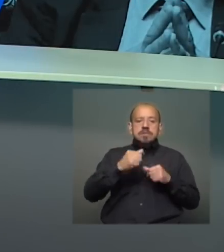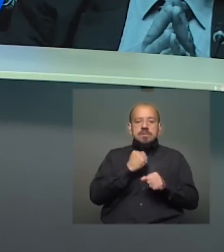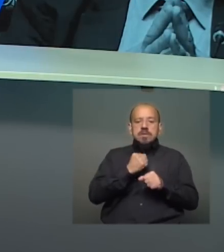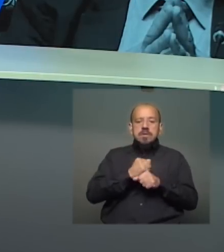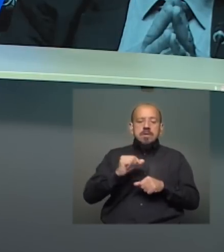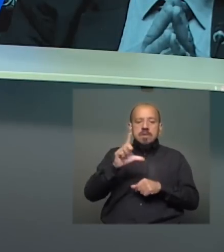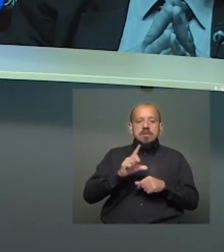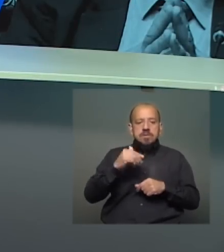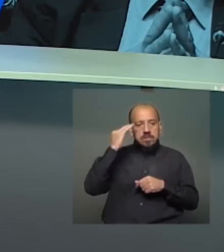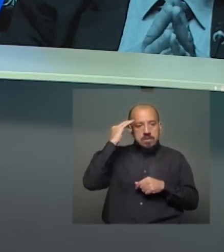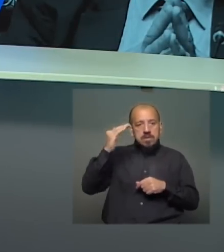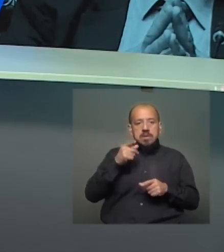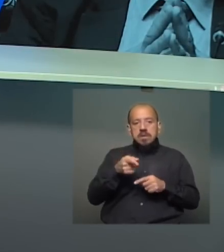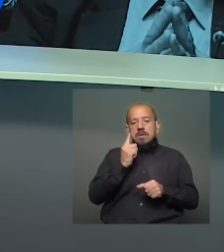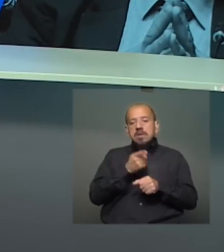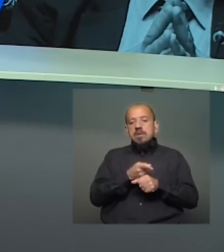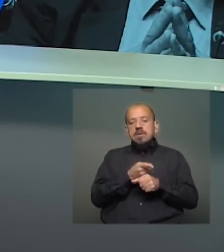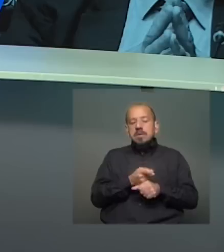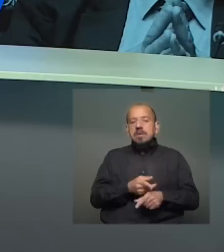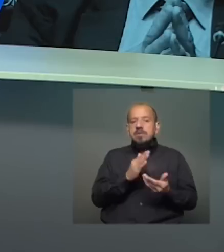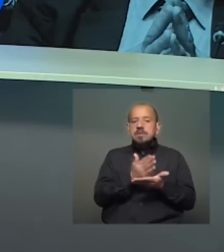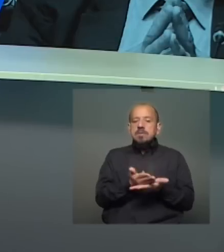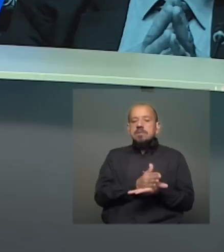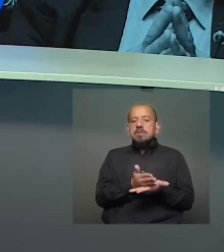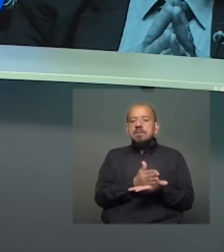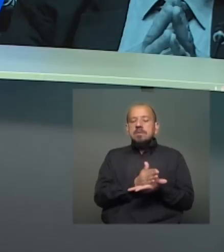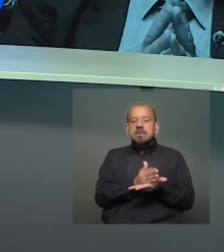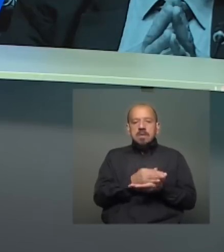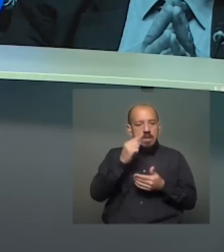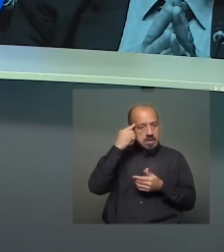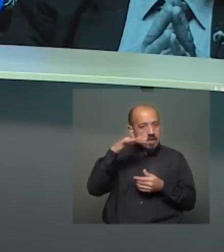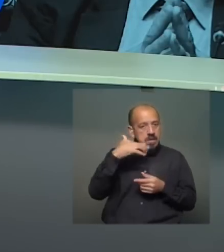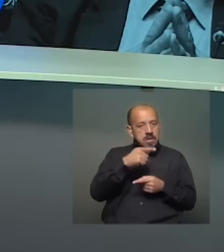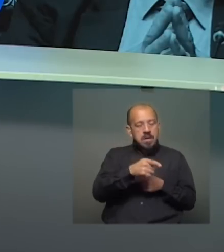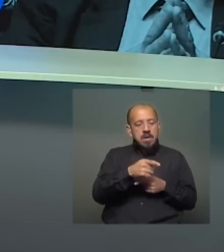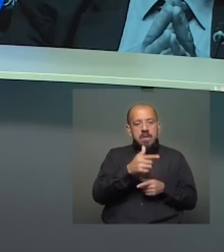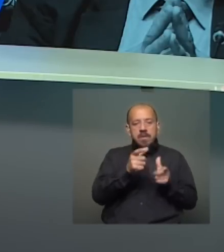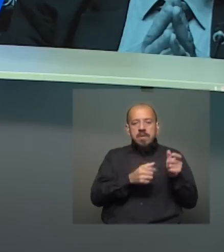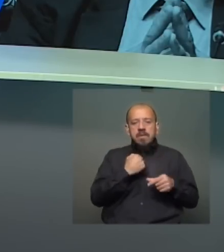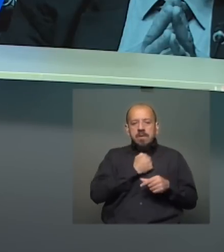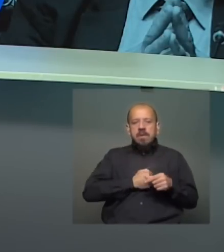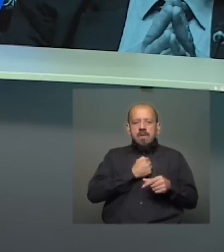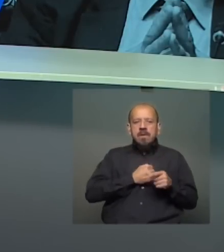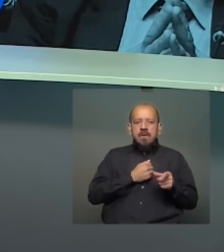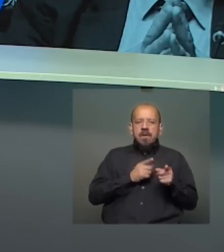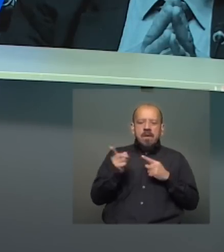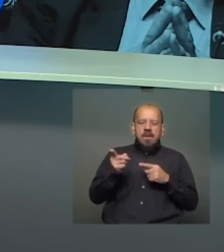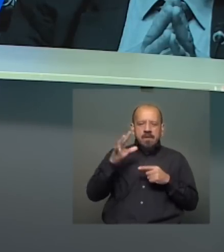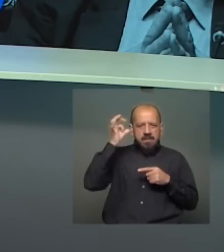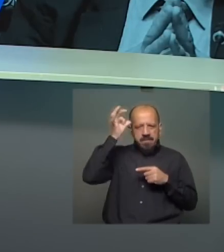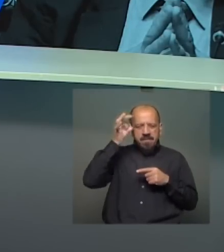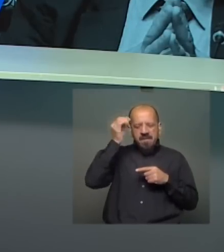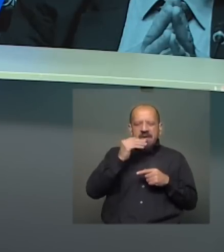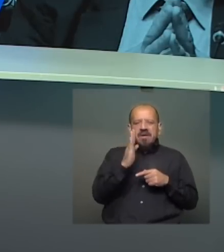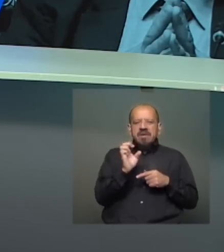Liceo militar Sí y ha sido señalado como nexo entre adolescentes Víctimas de delitos sexuales y el senador